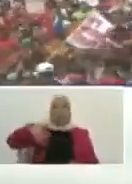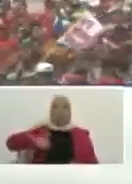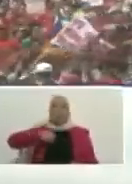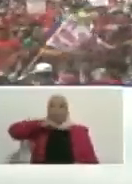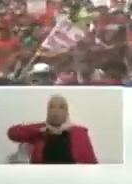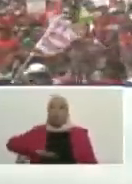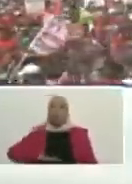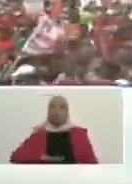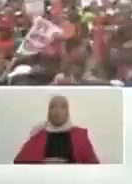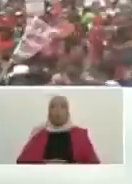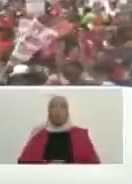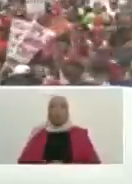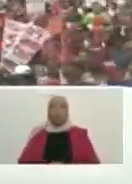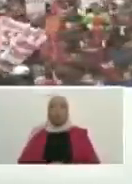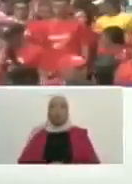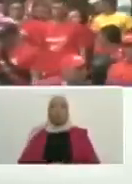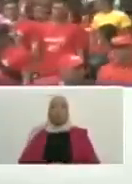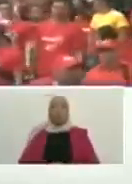historia.